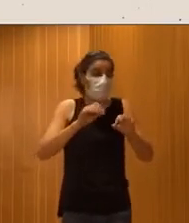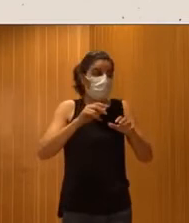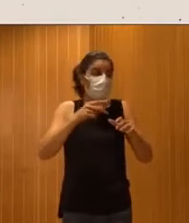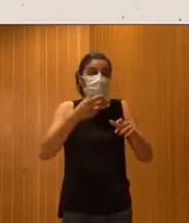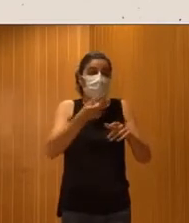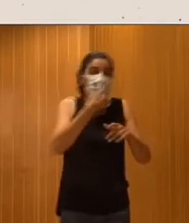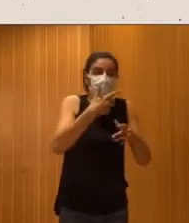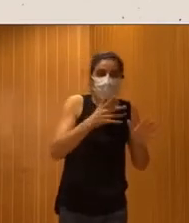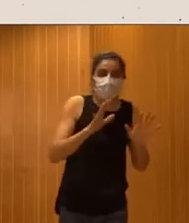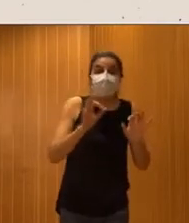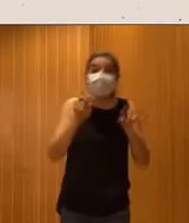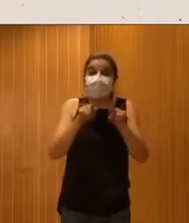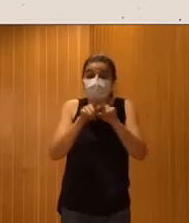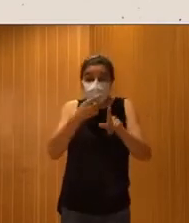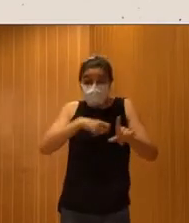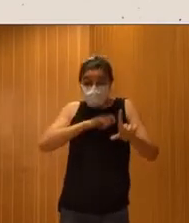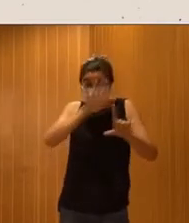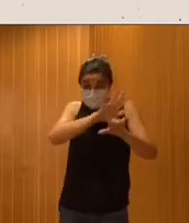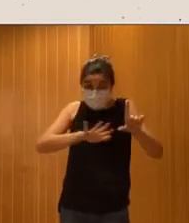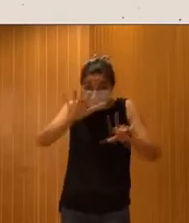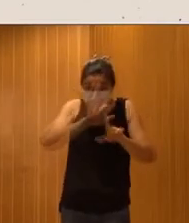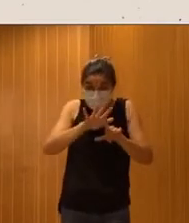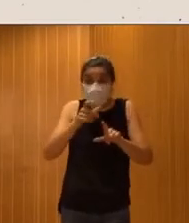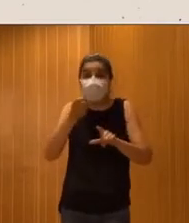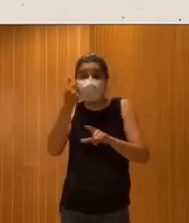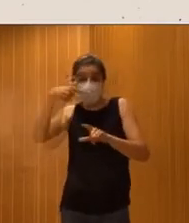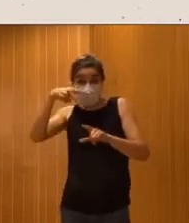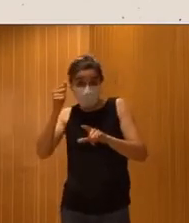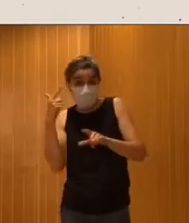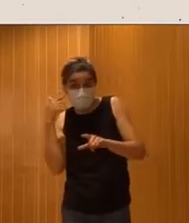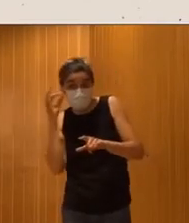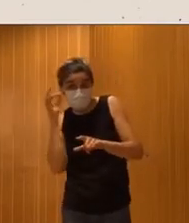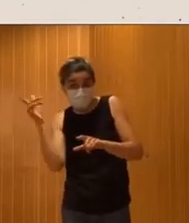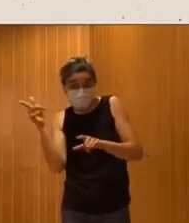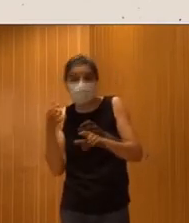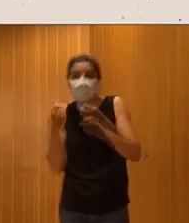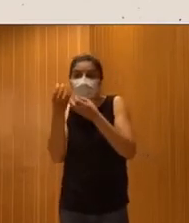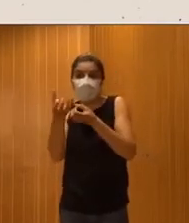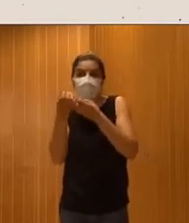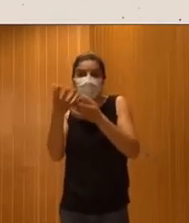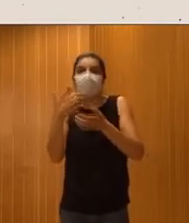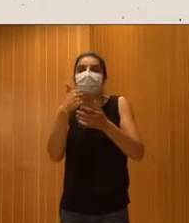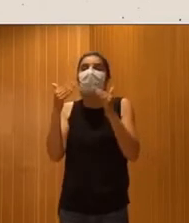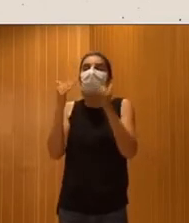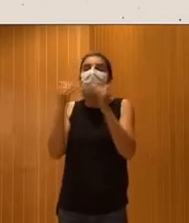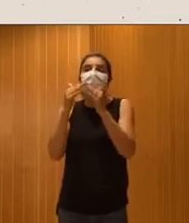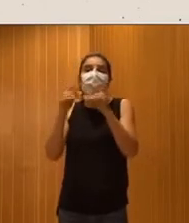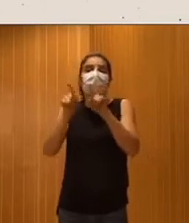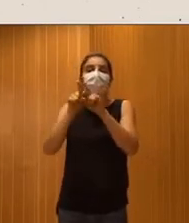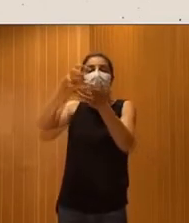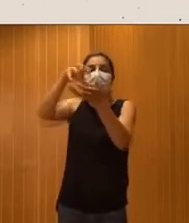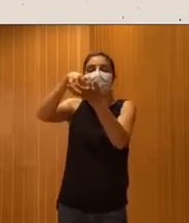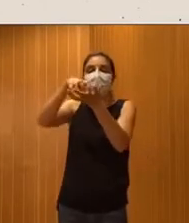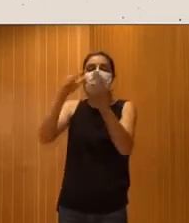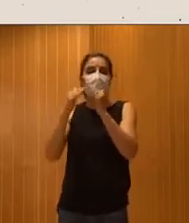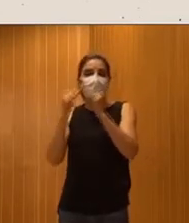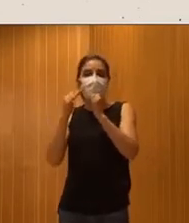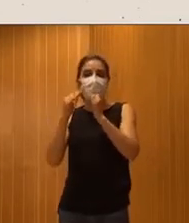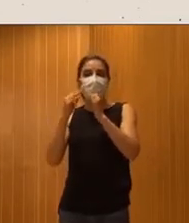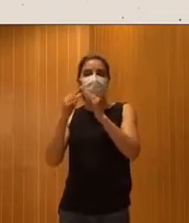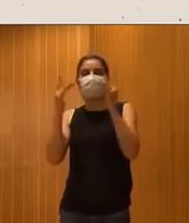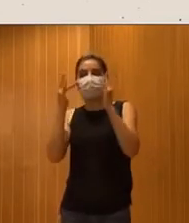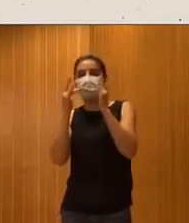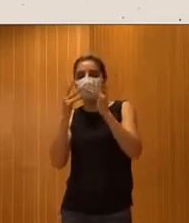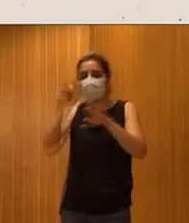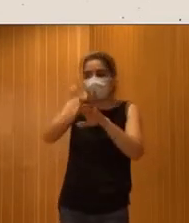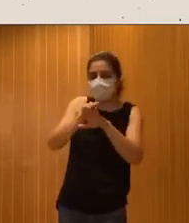levantar cuando quieras. O sea, en España aquí los sindicatos y las patronales tienen martirizados a